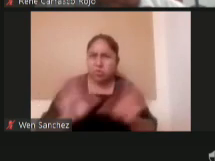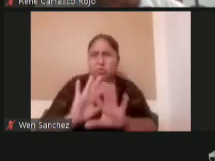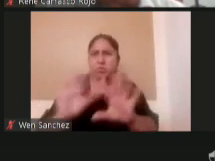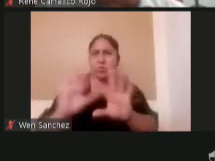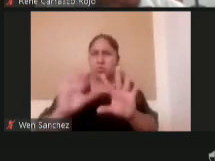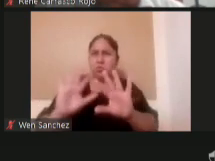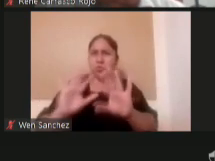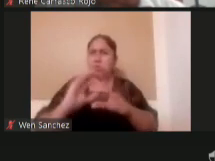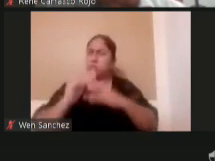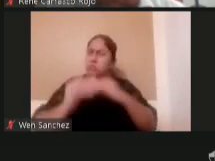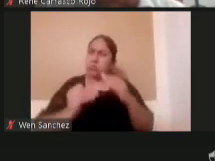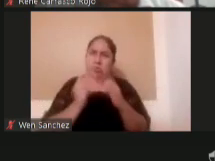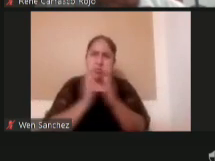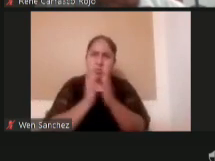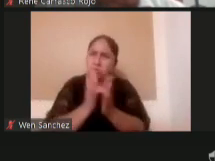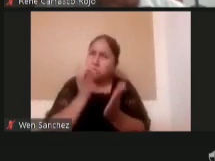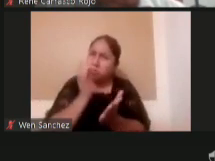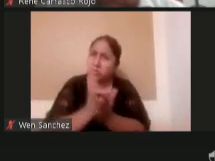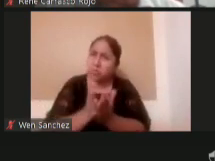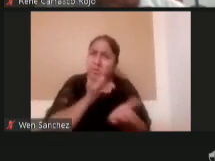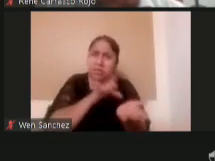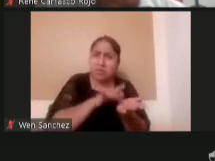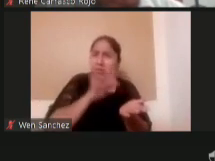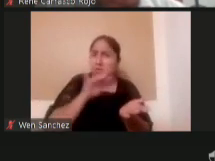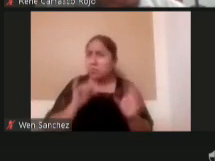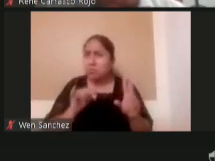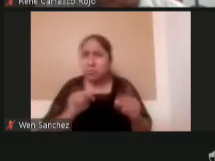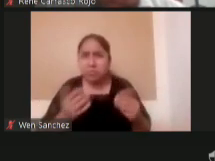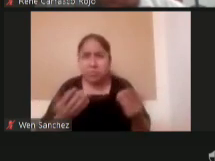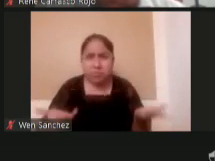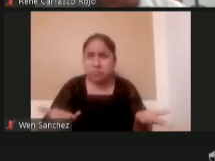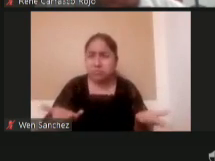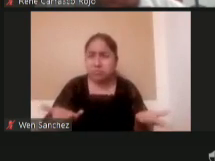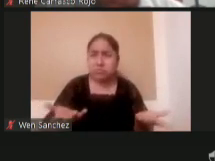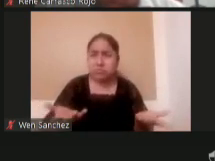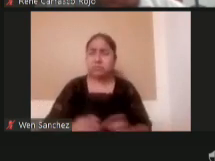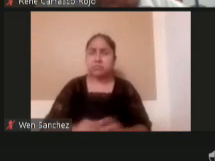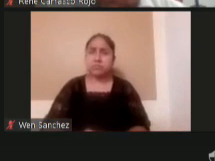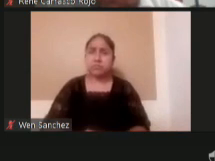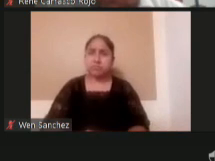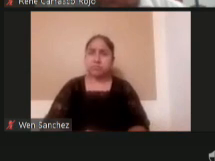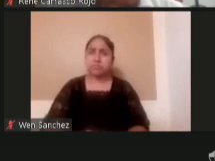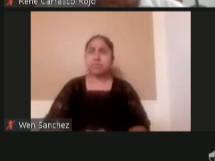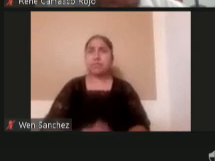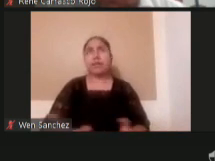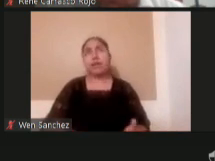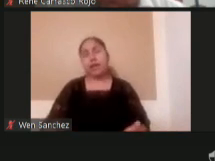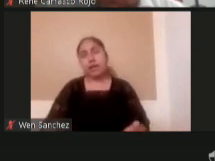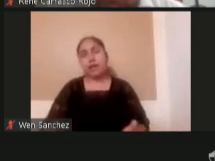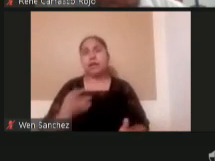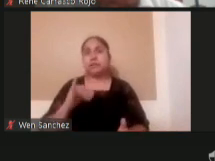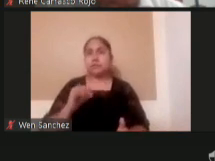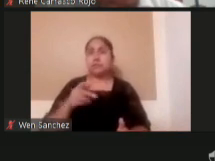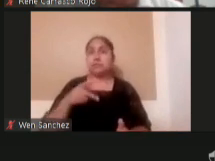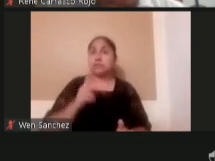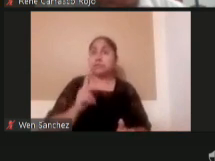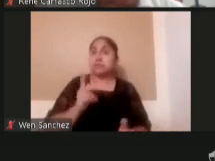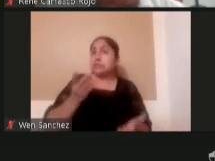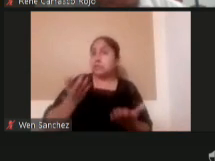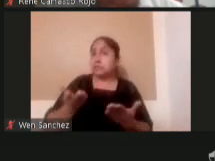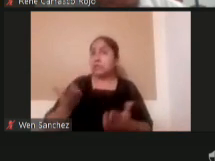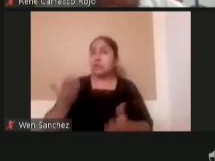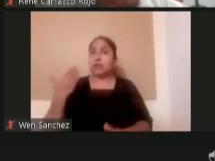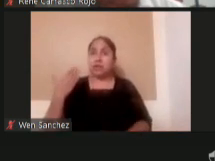de su palabra. Adelante, regidor Silva. Sí, nada más que... cuando el regidor al que me refiero hizo algún señalamiento,